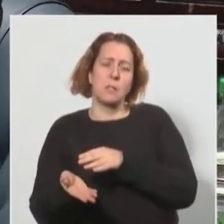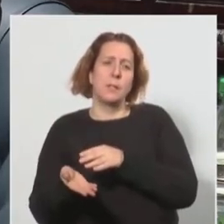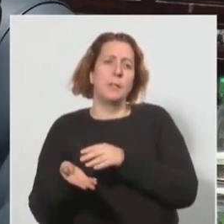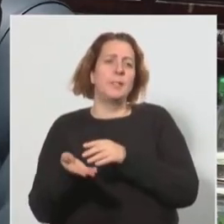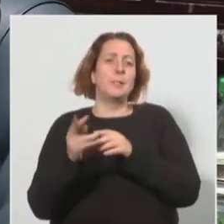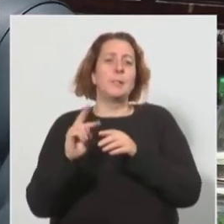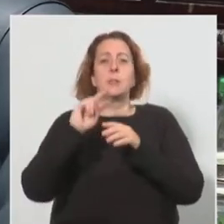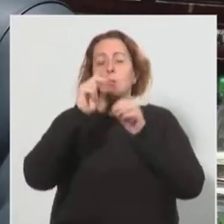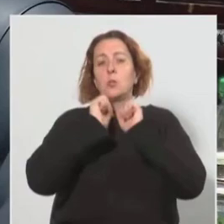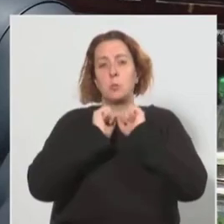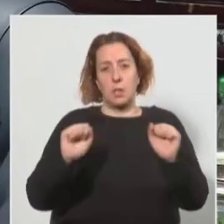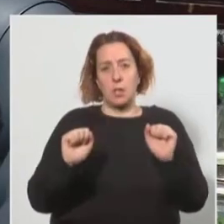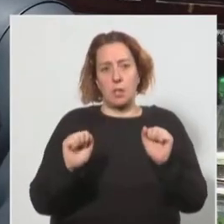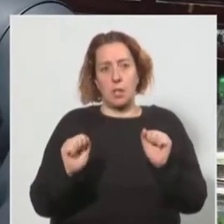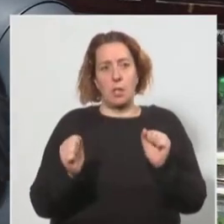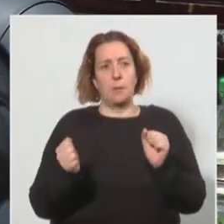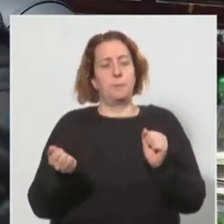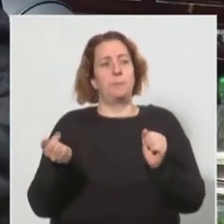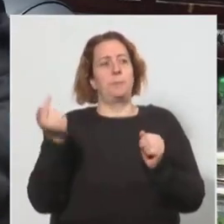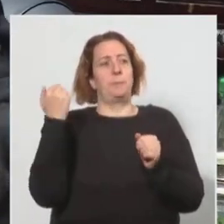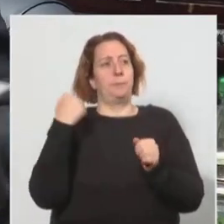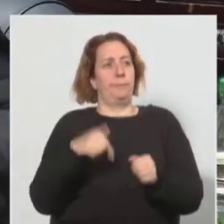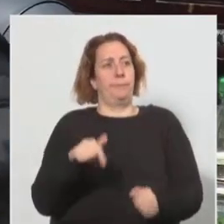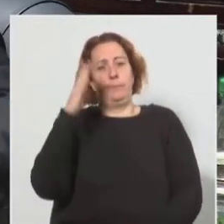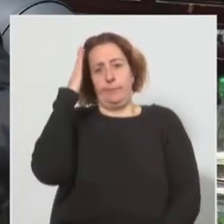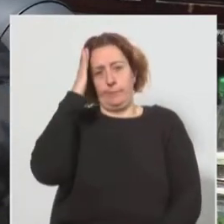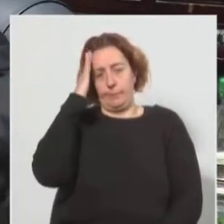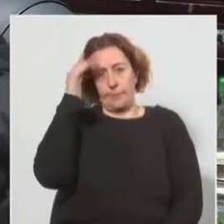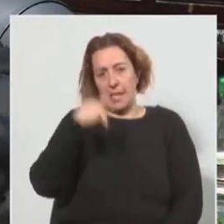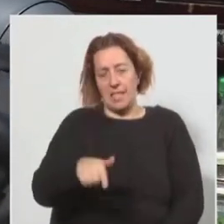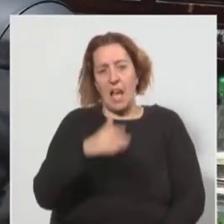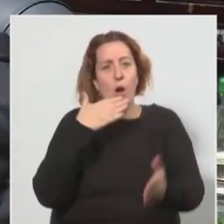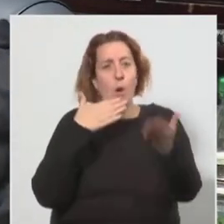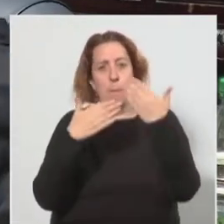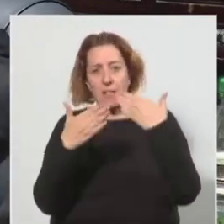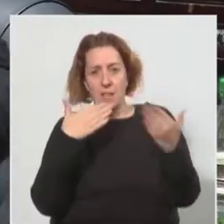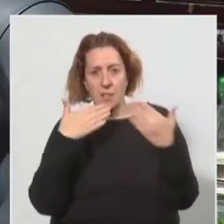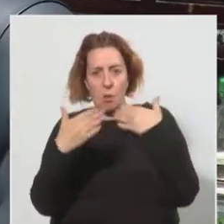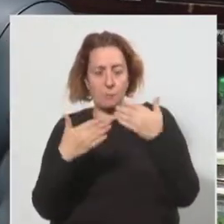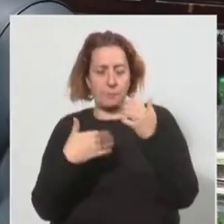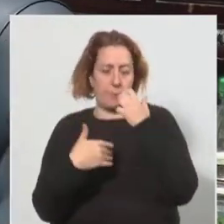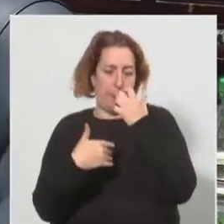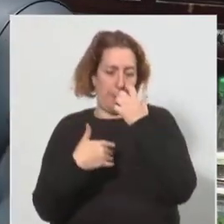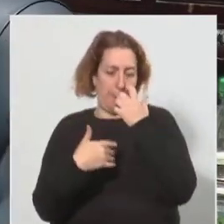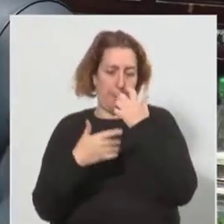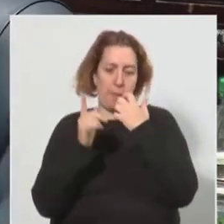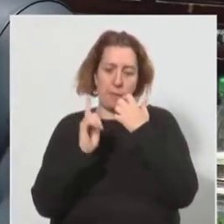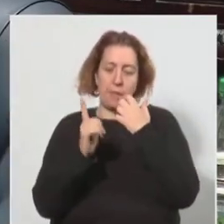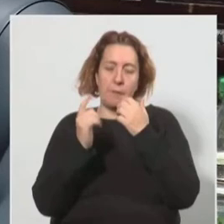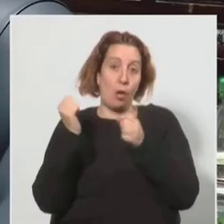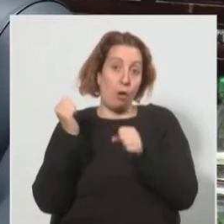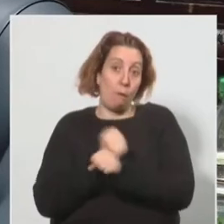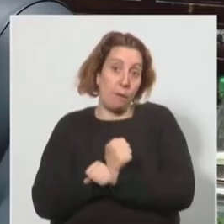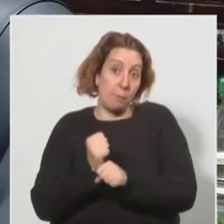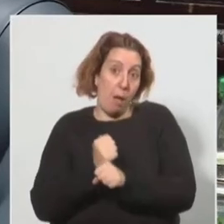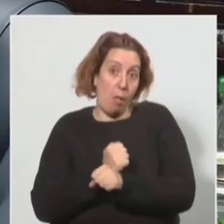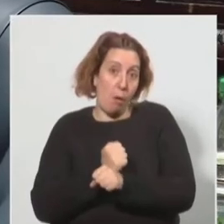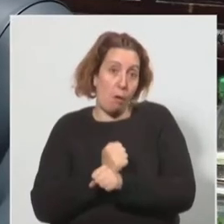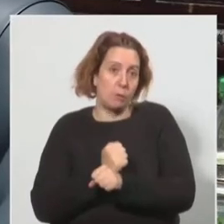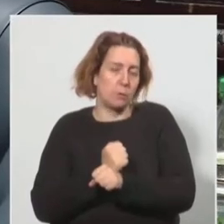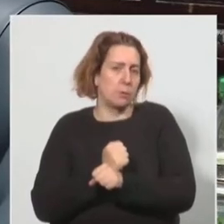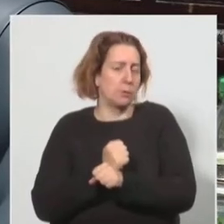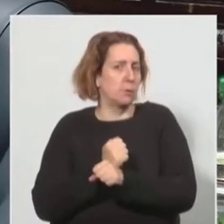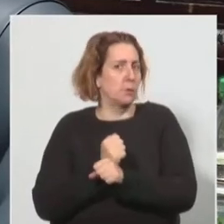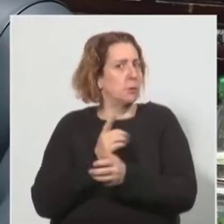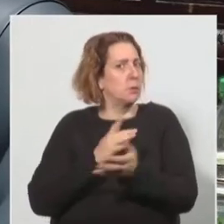la subsecretaria, habida cuenta de que en esa conversación debería haber confirmado las